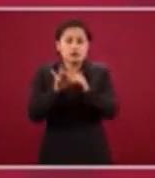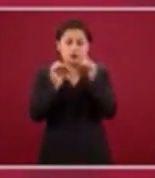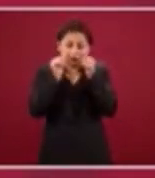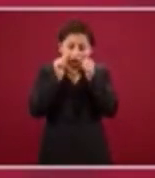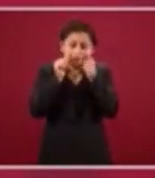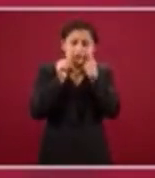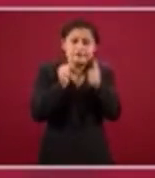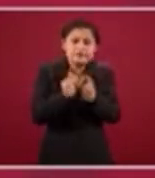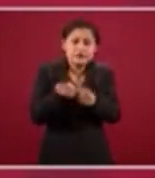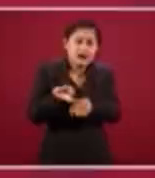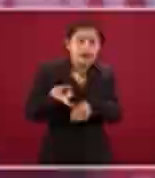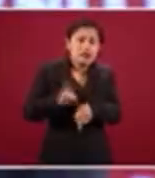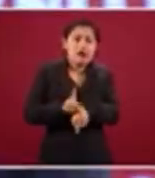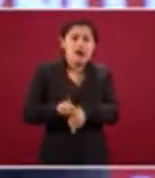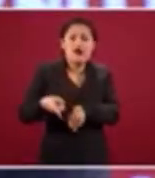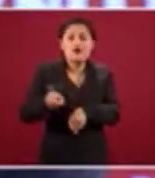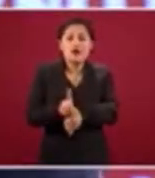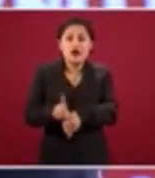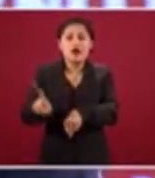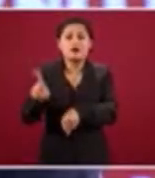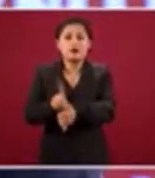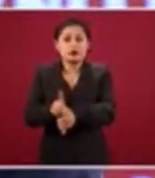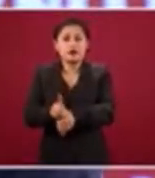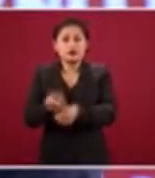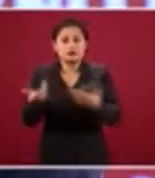días. Miren,